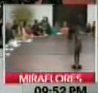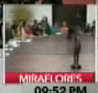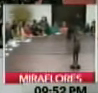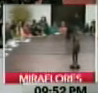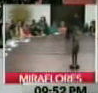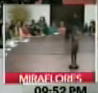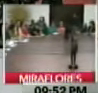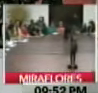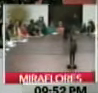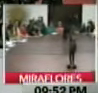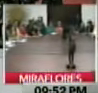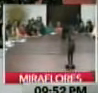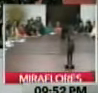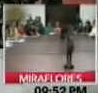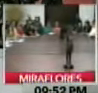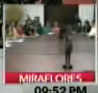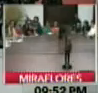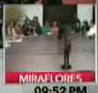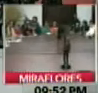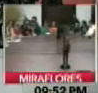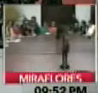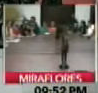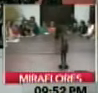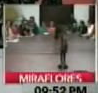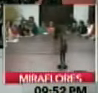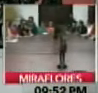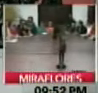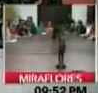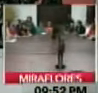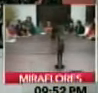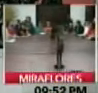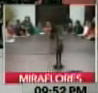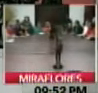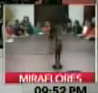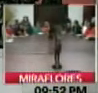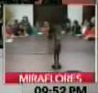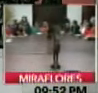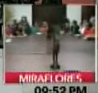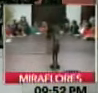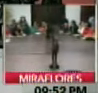esa vía. No tengan dudas que la vamos a encontrar. Digan ustedes lo que ustedes quieran.